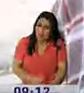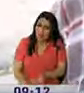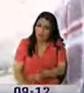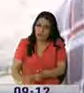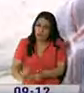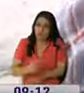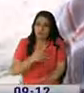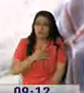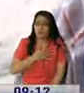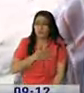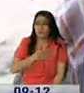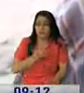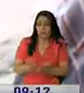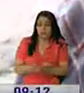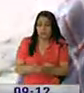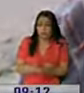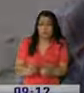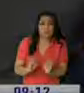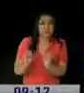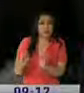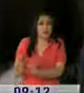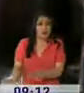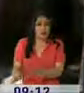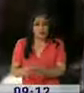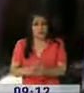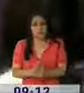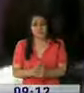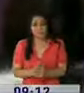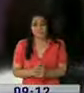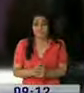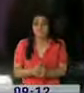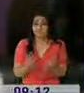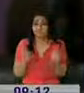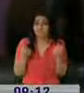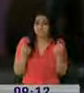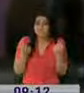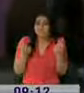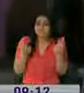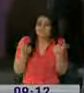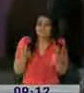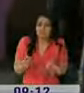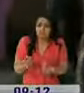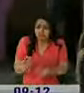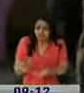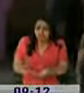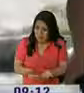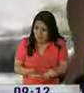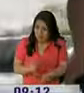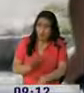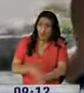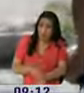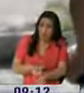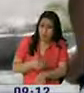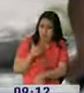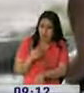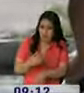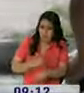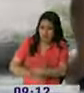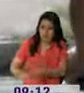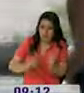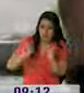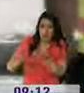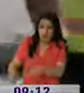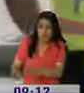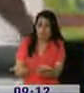dio pena ver el bebito así, botadito. No entendían qué hizo ese ser en camino para que le hayan dejado supuestamente entre la